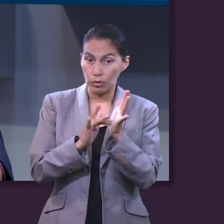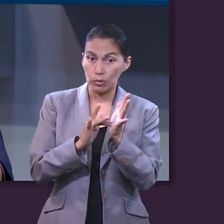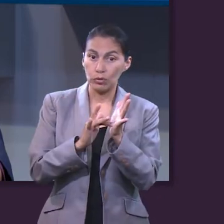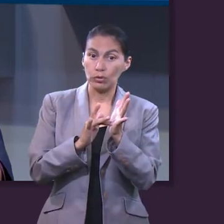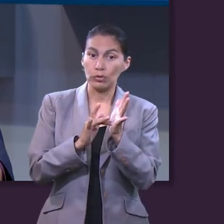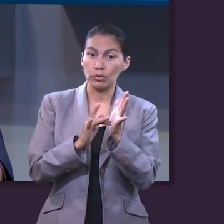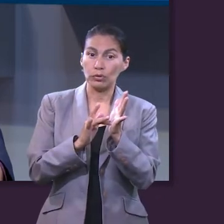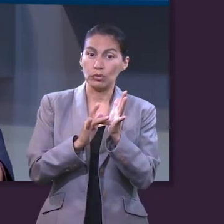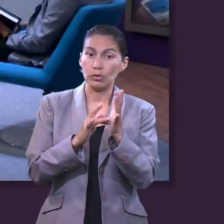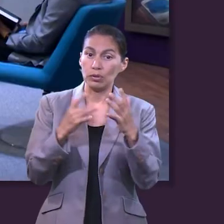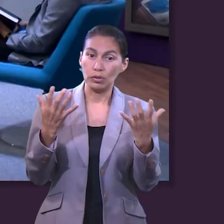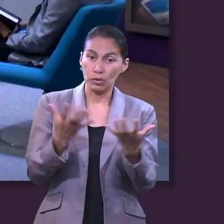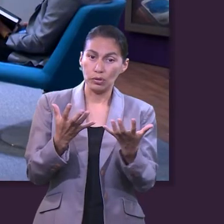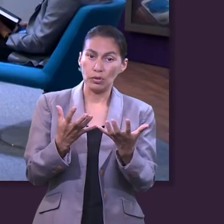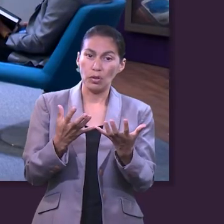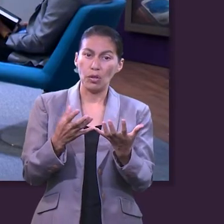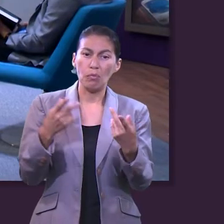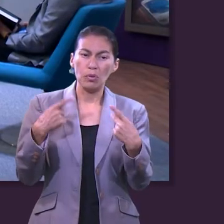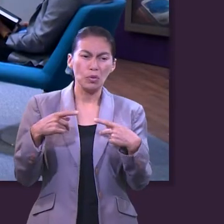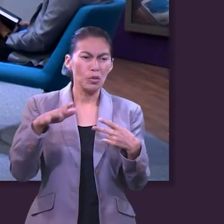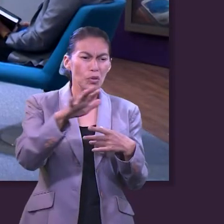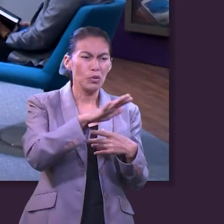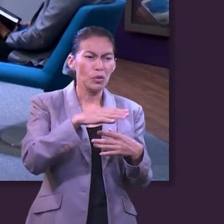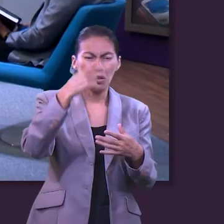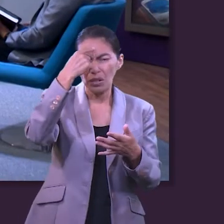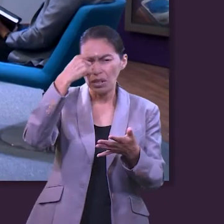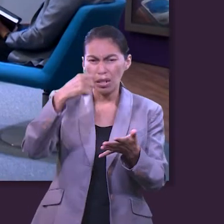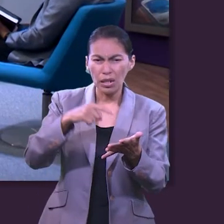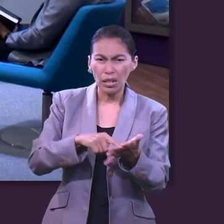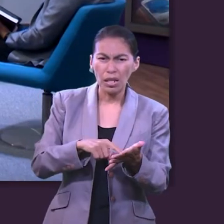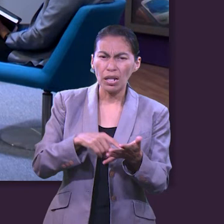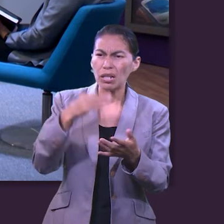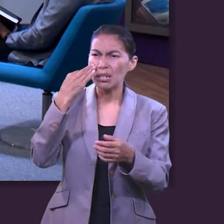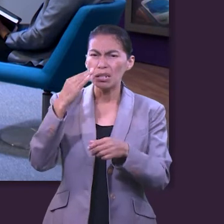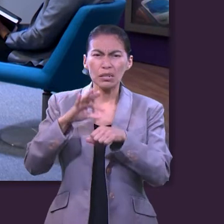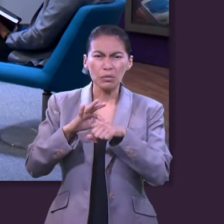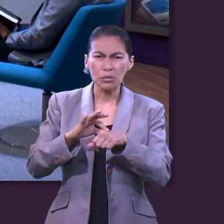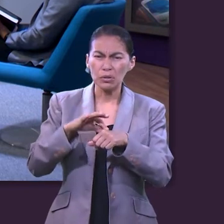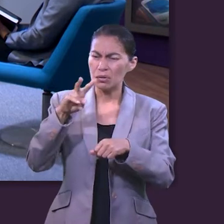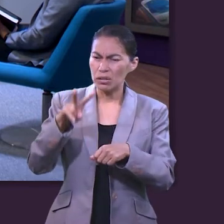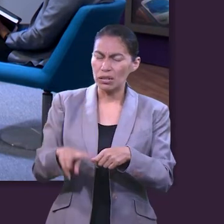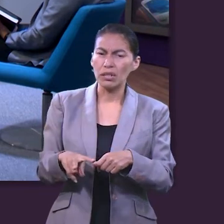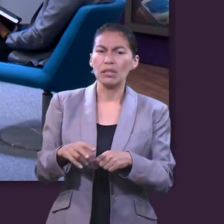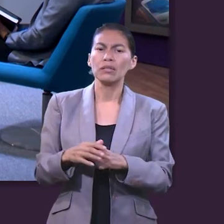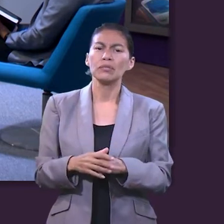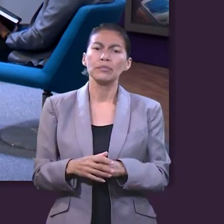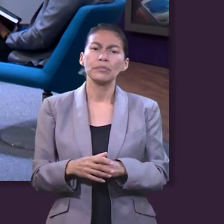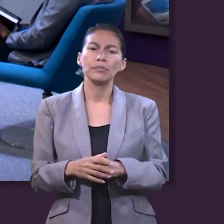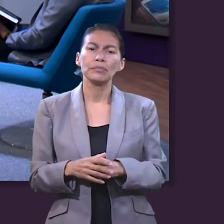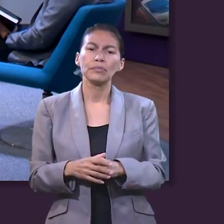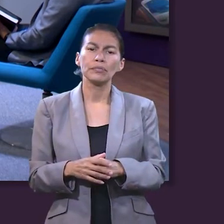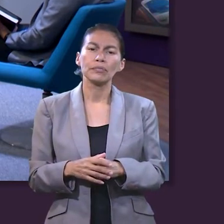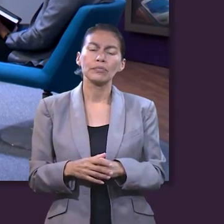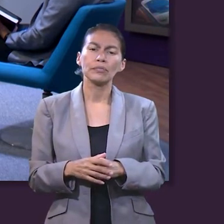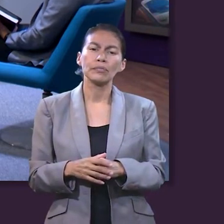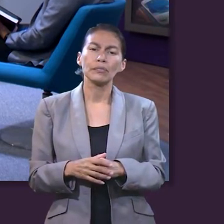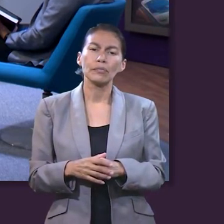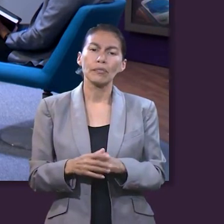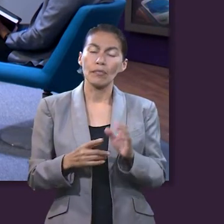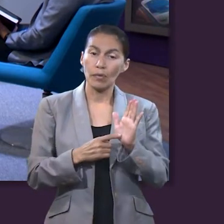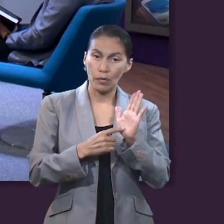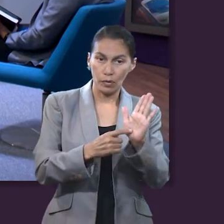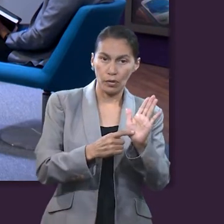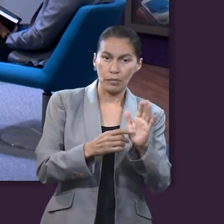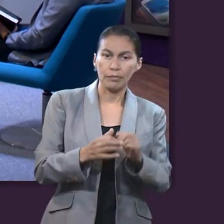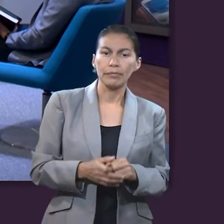Y definitivamente, si algo vino a hacer Jesús, es a reinterpretar lo que todos ya creían y a dar un testimonio verdadero de las cosas.